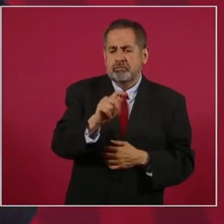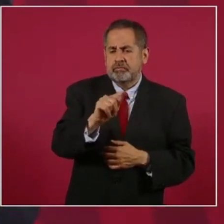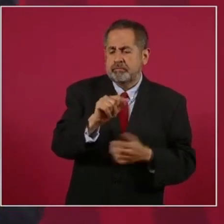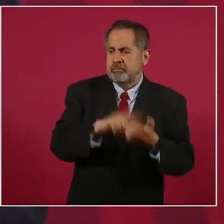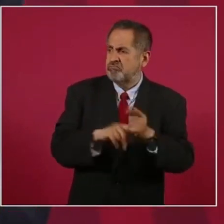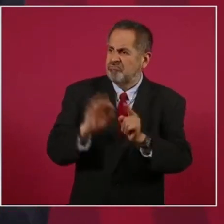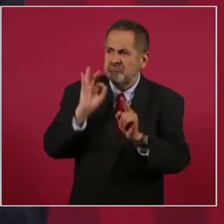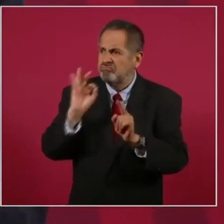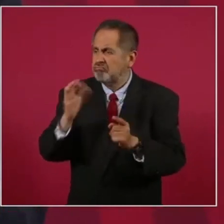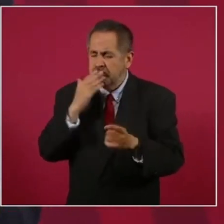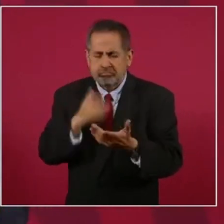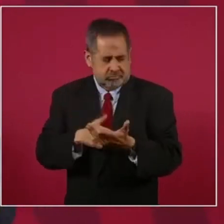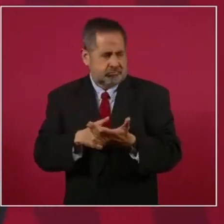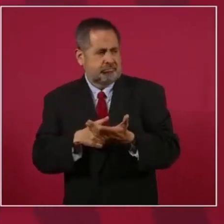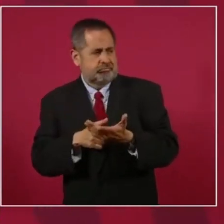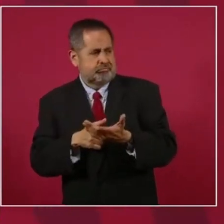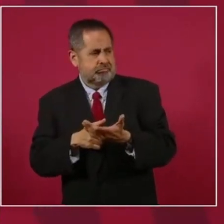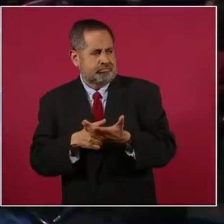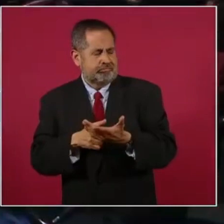Huerta,